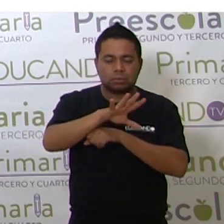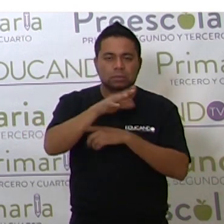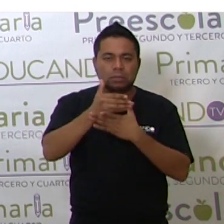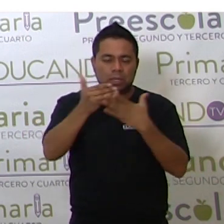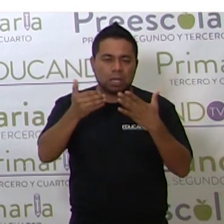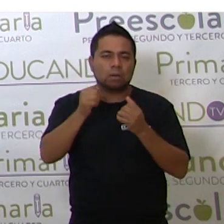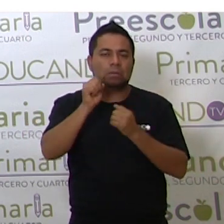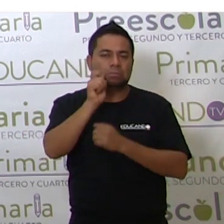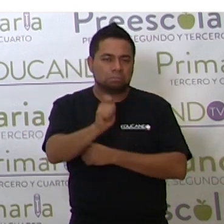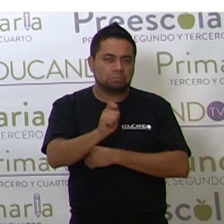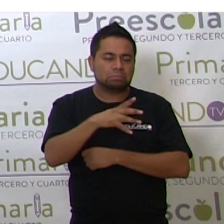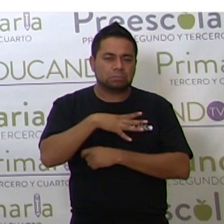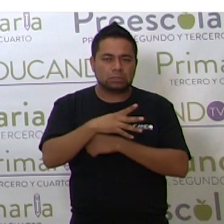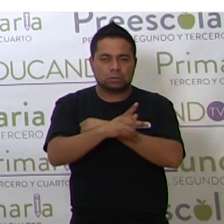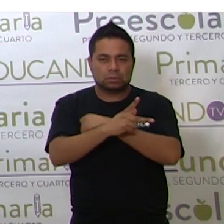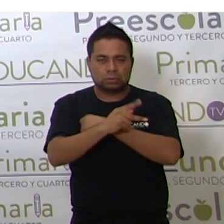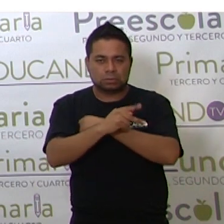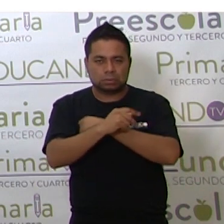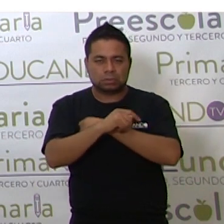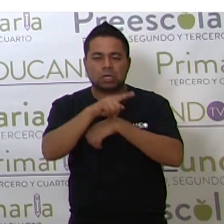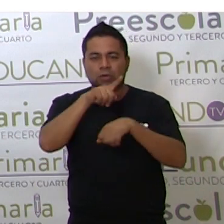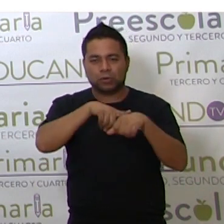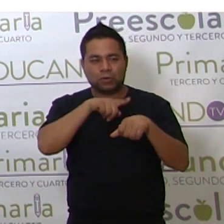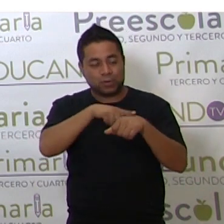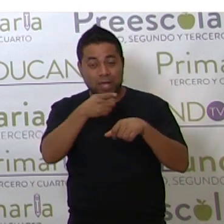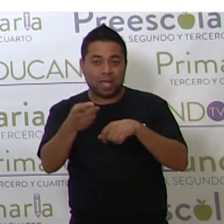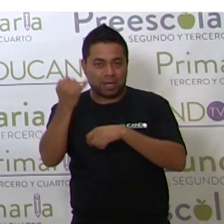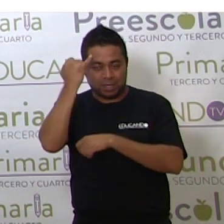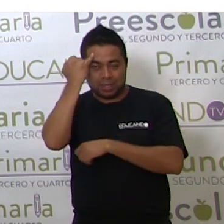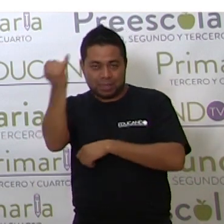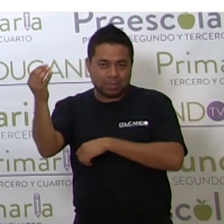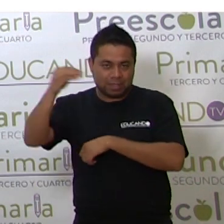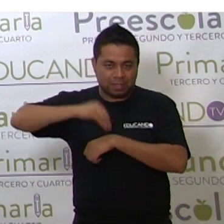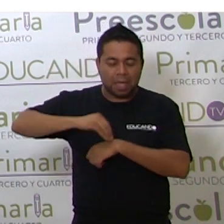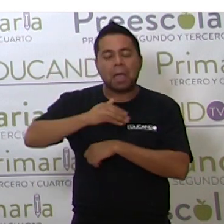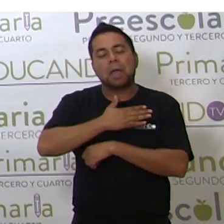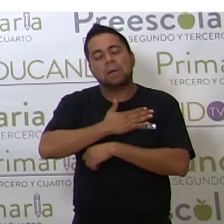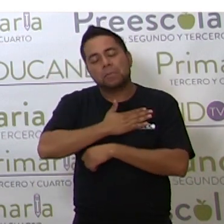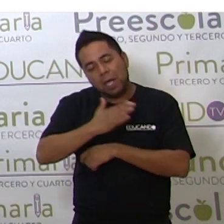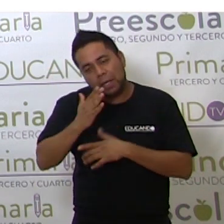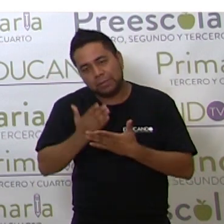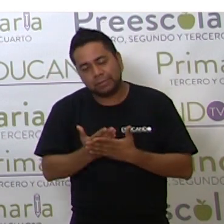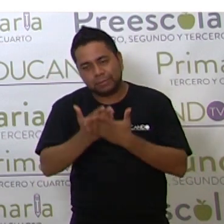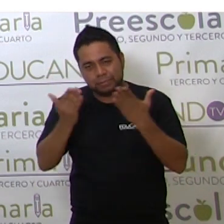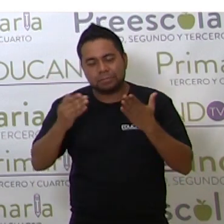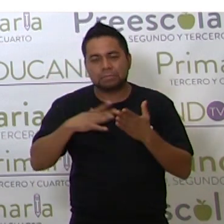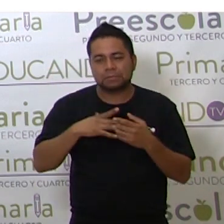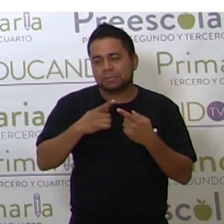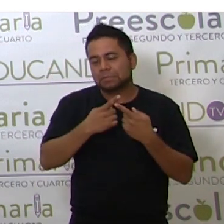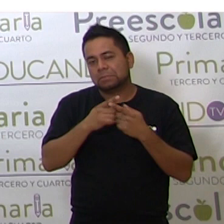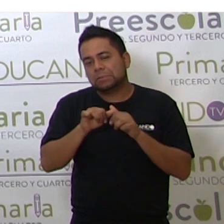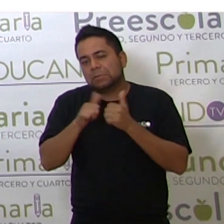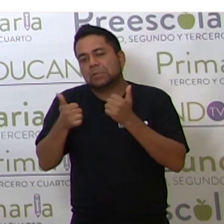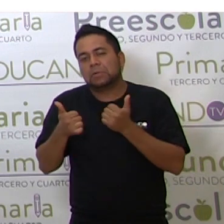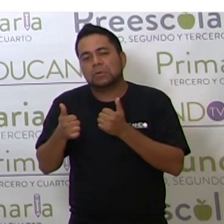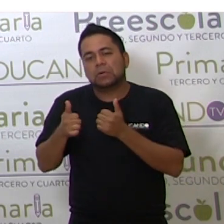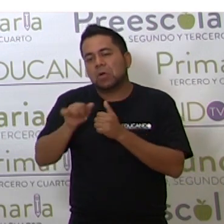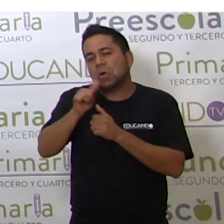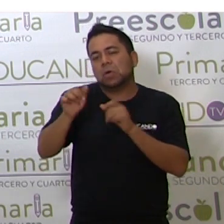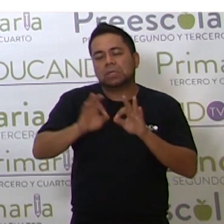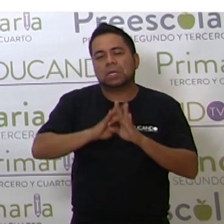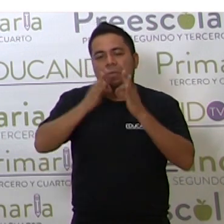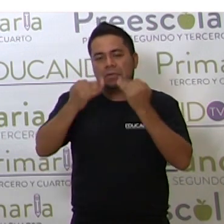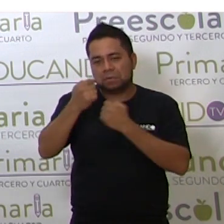ahora como la televisión de color claro que actualmente se utilizan otras formas de